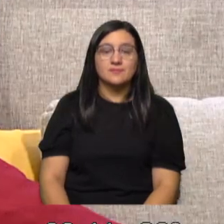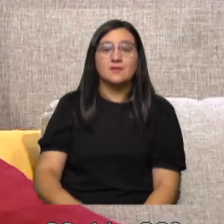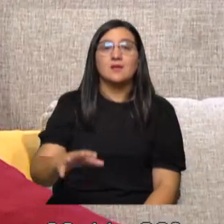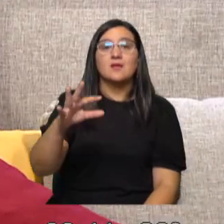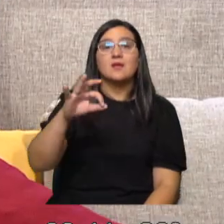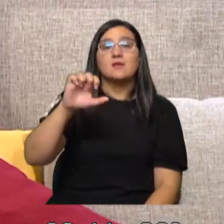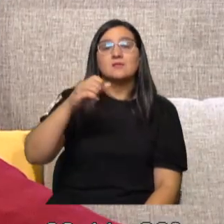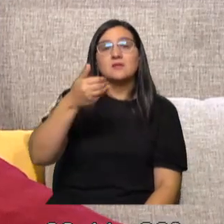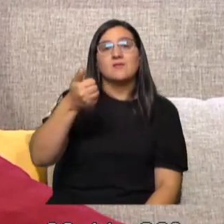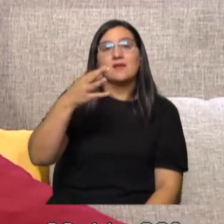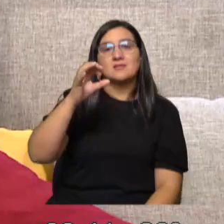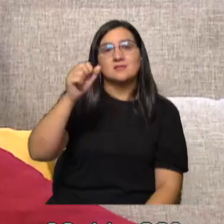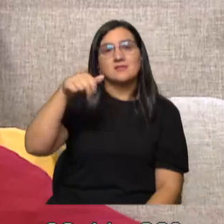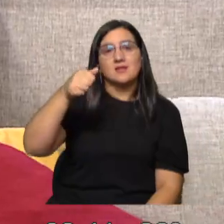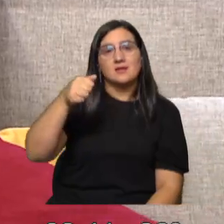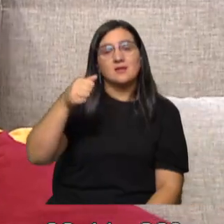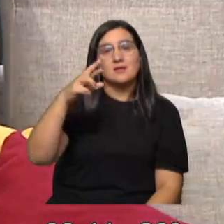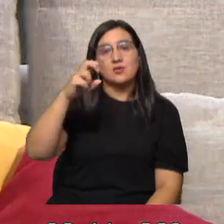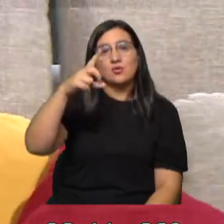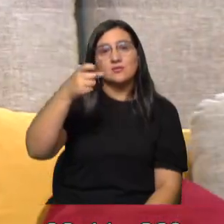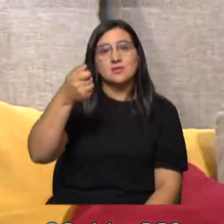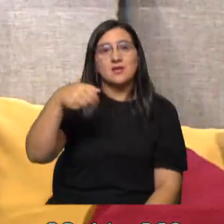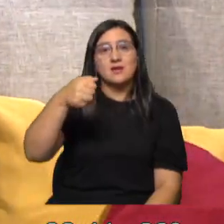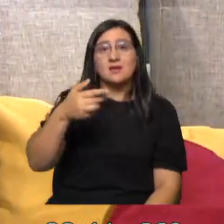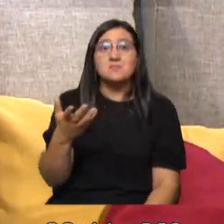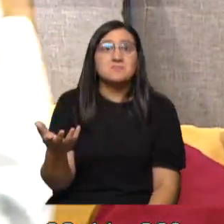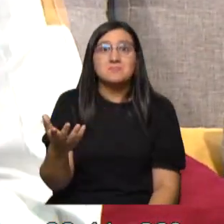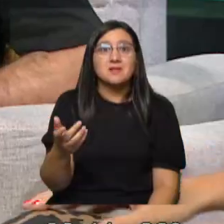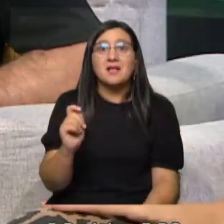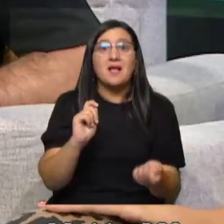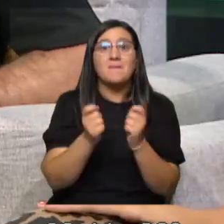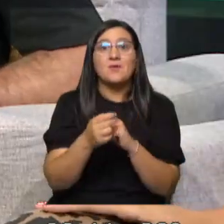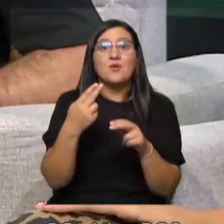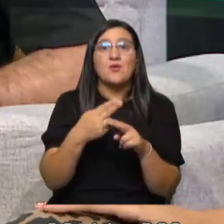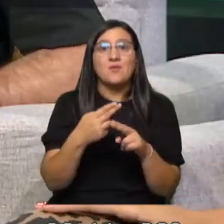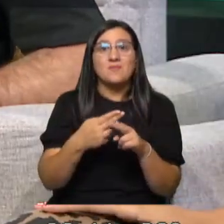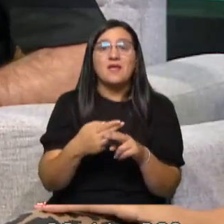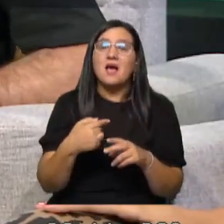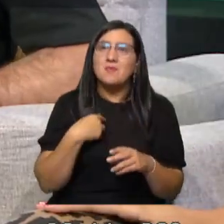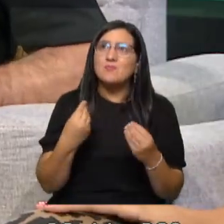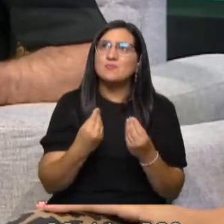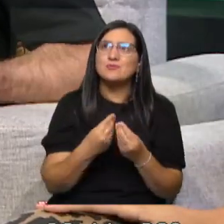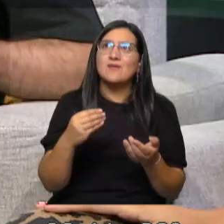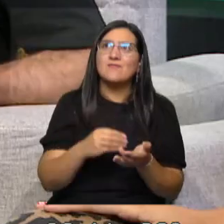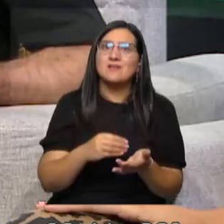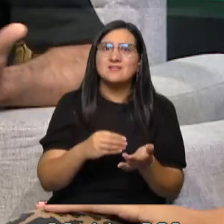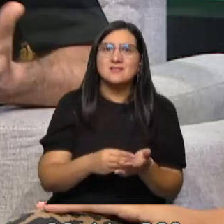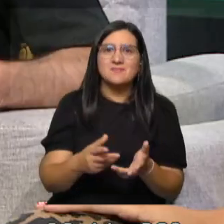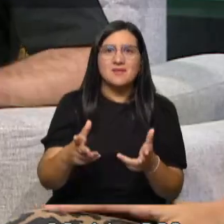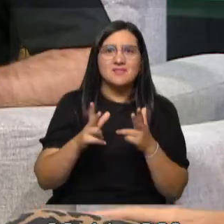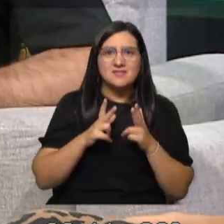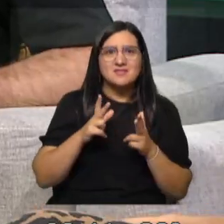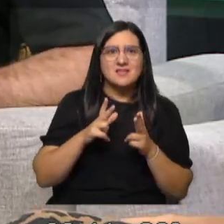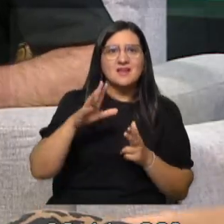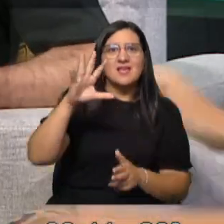Sebastián y Roxana ya están acá para conversar con nosotros. Ezequiel. Sebastián. No, Sebastián, es muy común que me digan Sebastián. ¿Por qué? Porque tiene cara de Sebastián. Tengo cara de